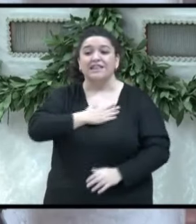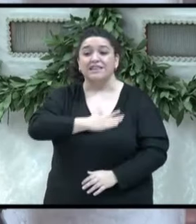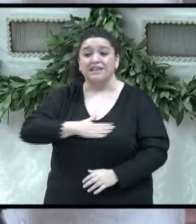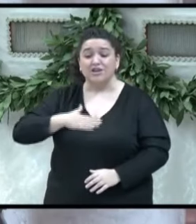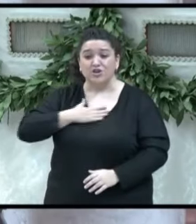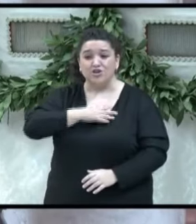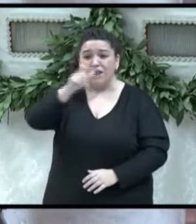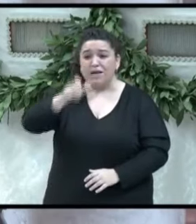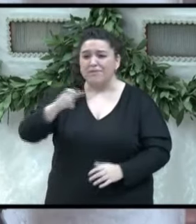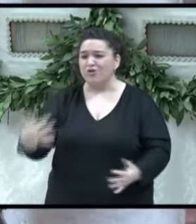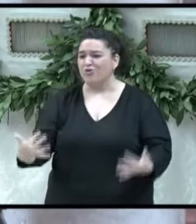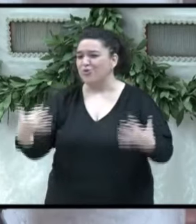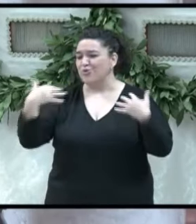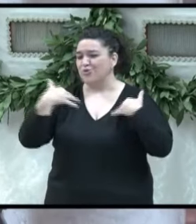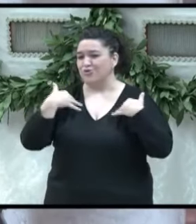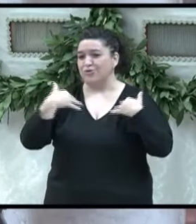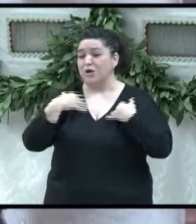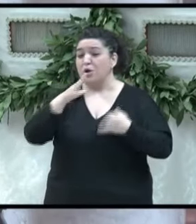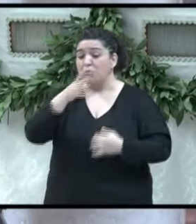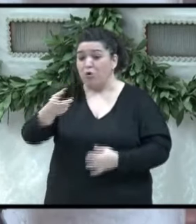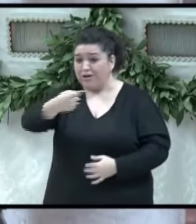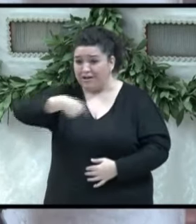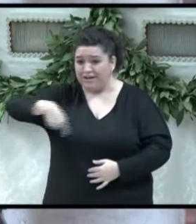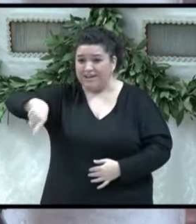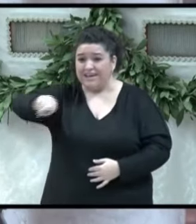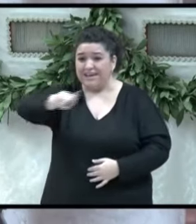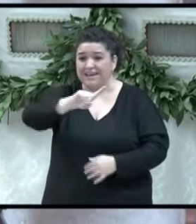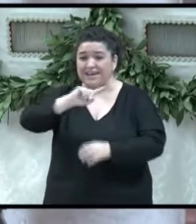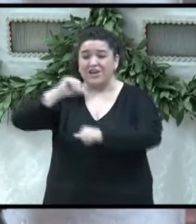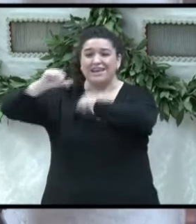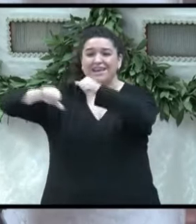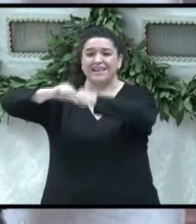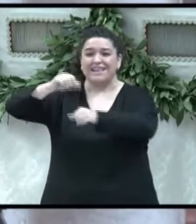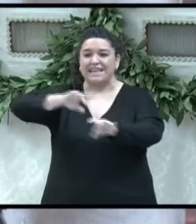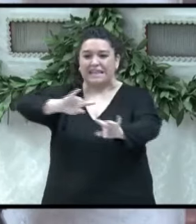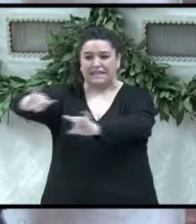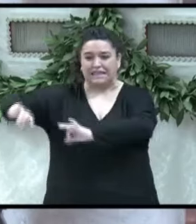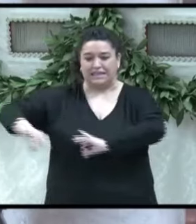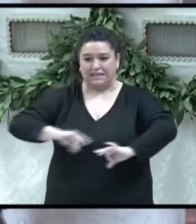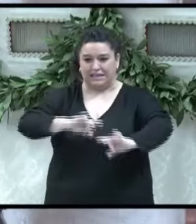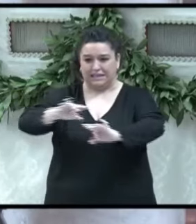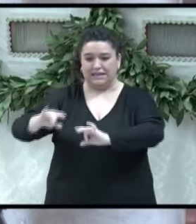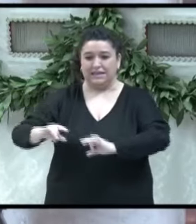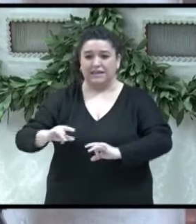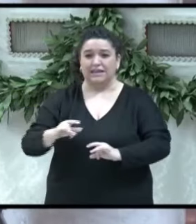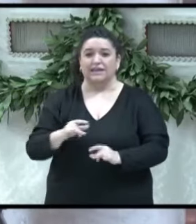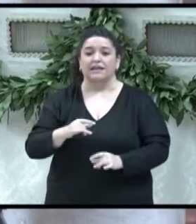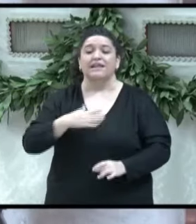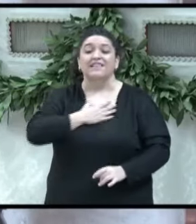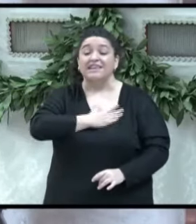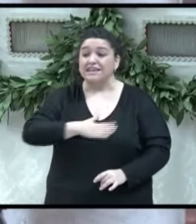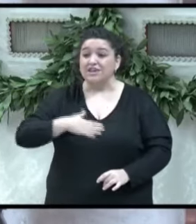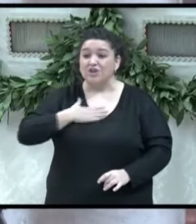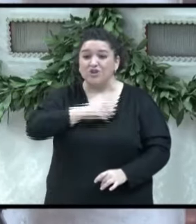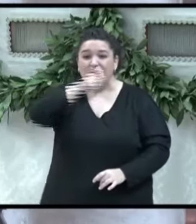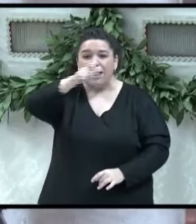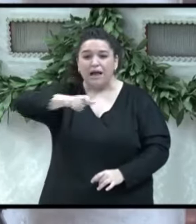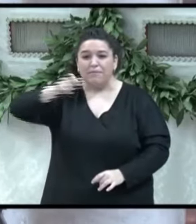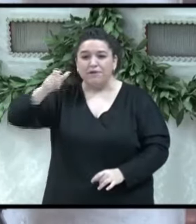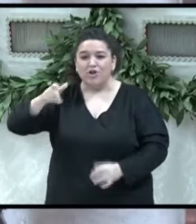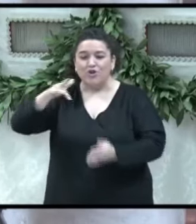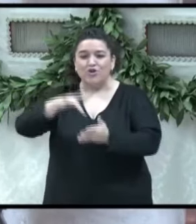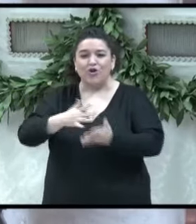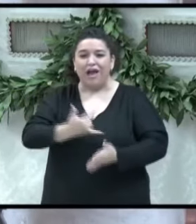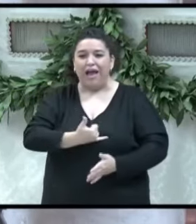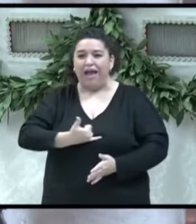los sufridos porque ellos heredarán la tierra dichosos los que tienen hambre y